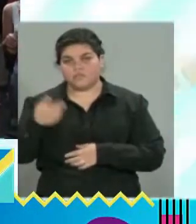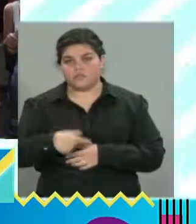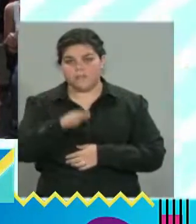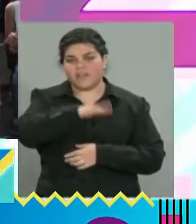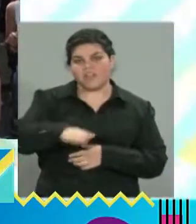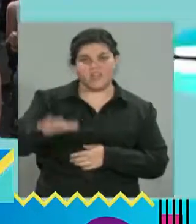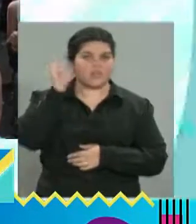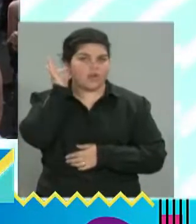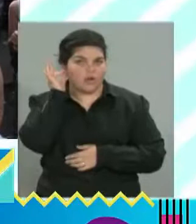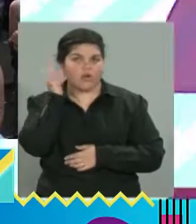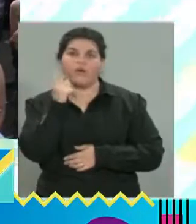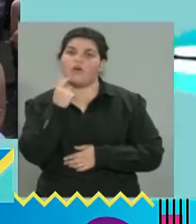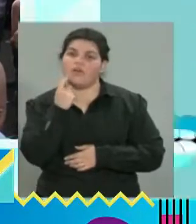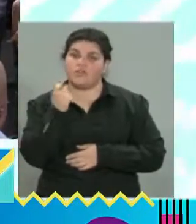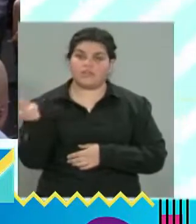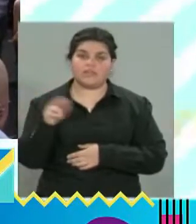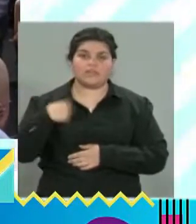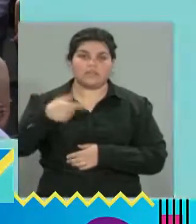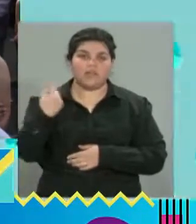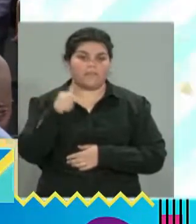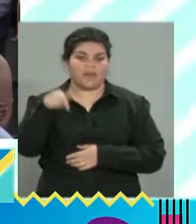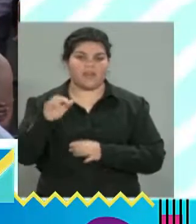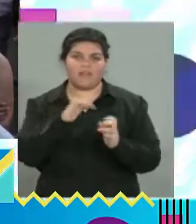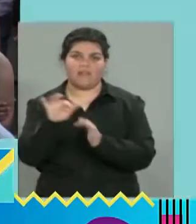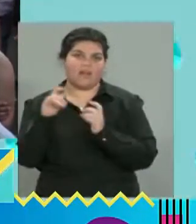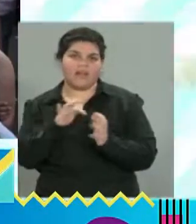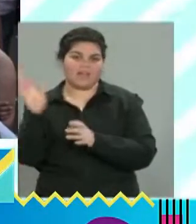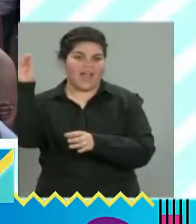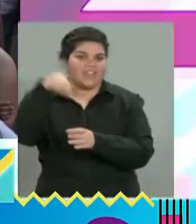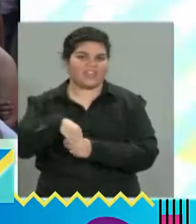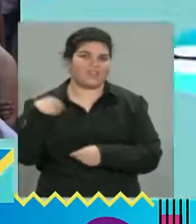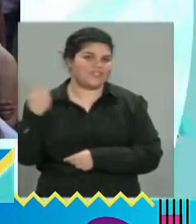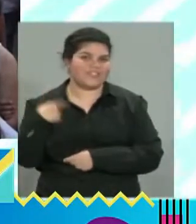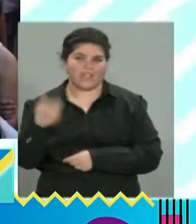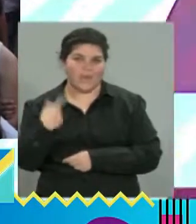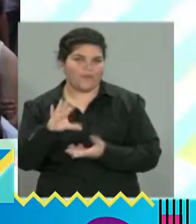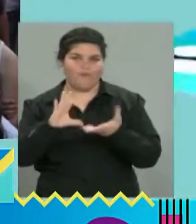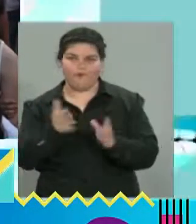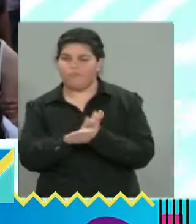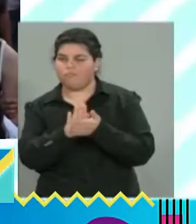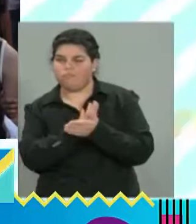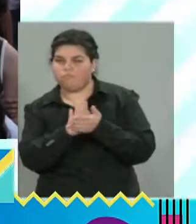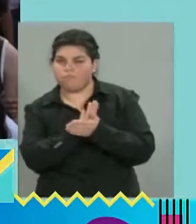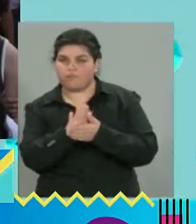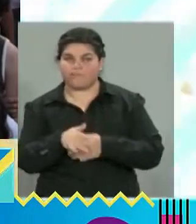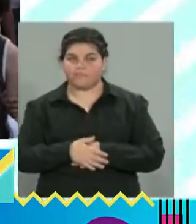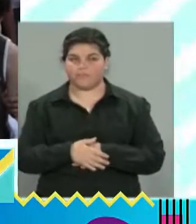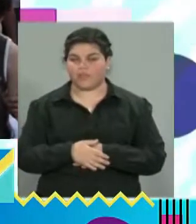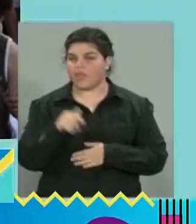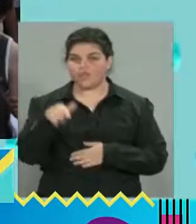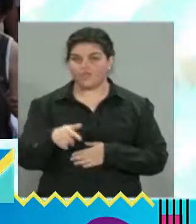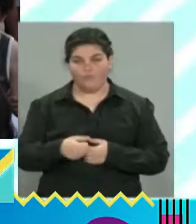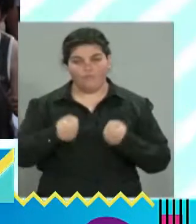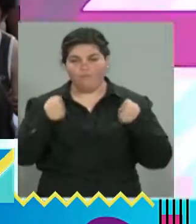niños y niñas está presente en la mayoría de estos debates de derechos, pero yo siento que eso fue eso y eso se vio muy